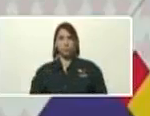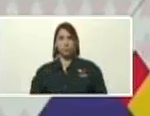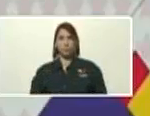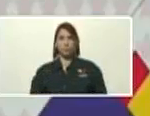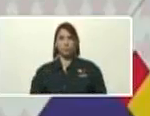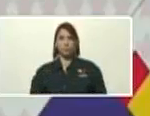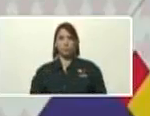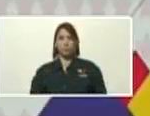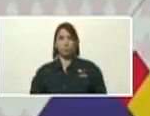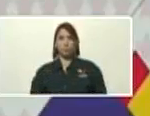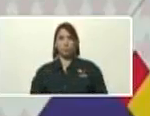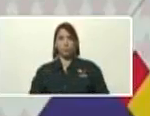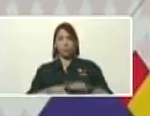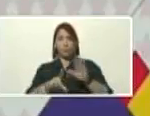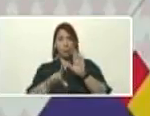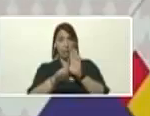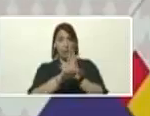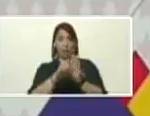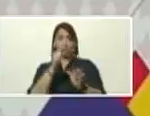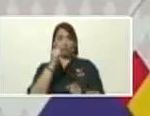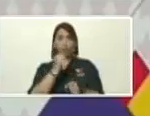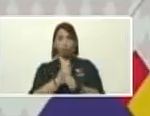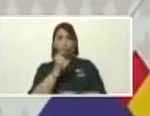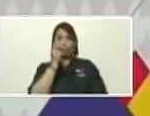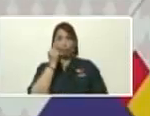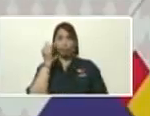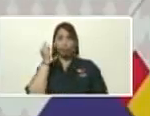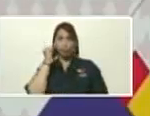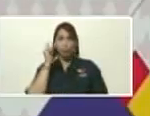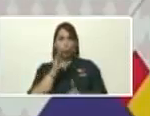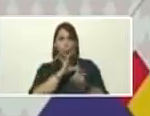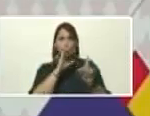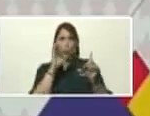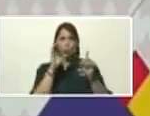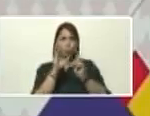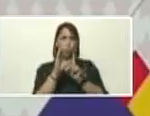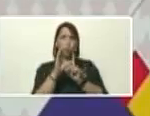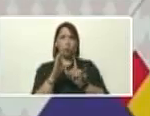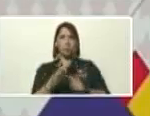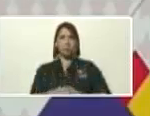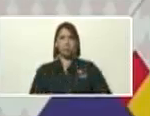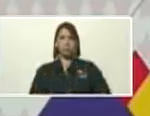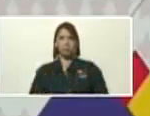Ley de los trabajadores y trabajadoras de la cultura.